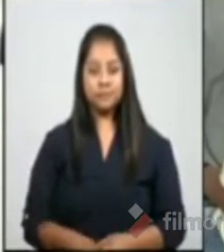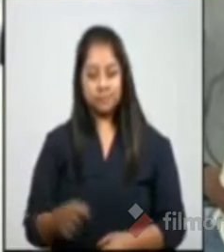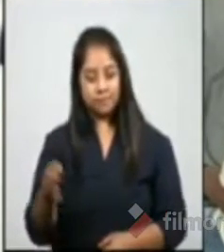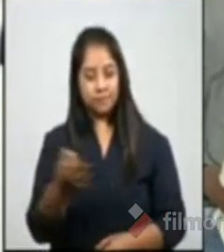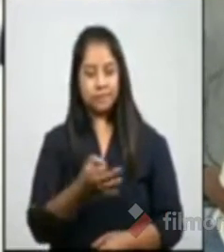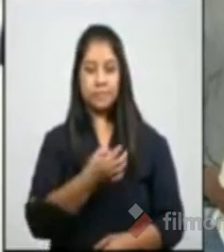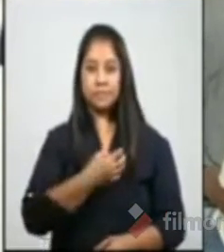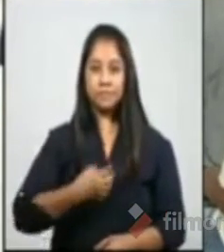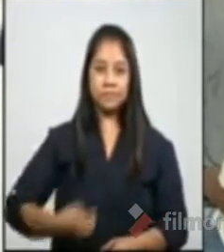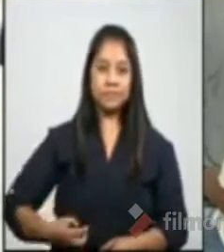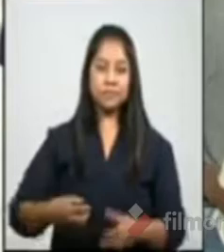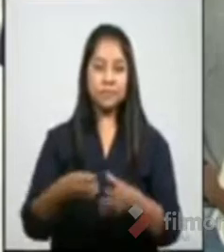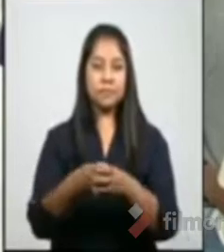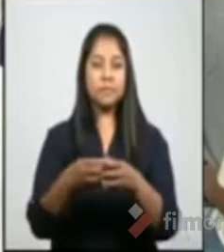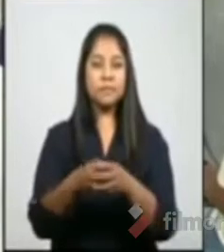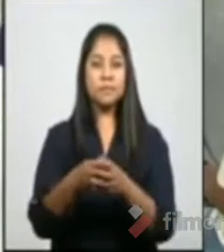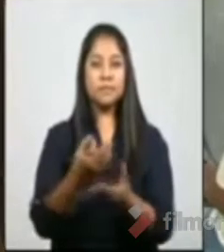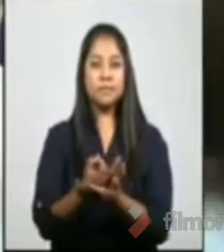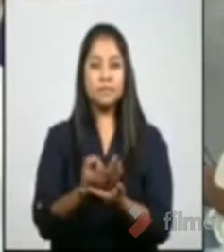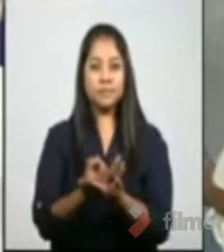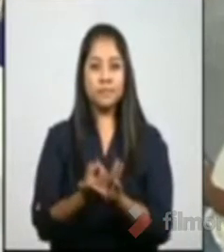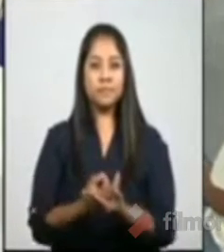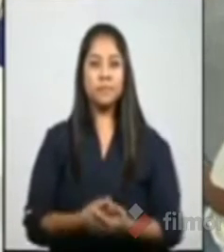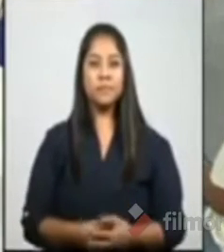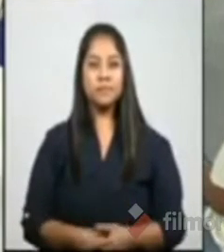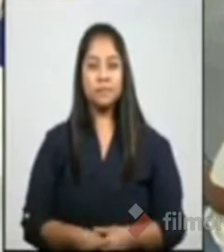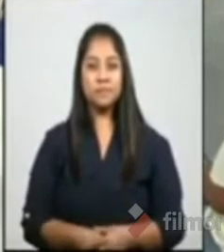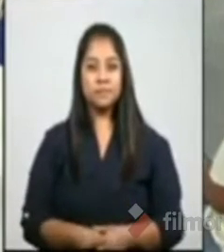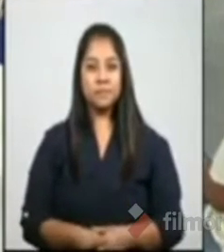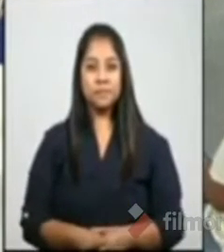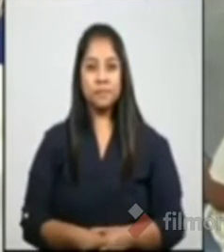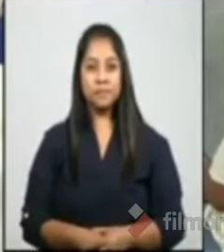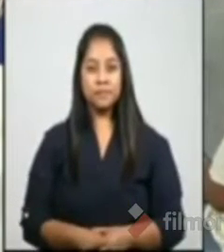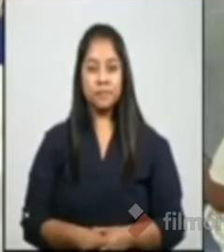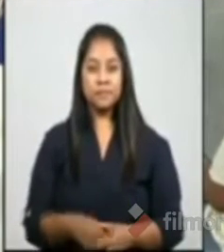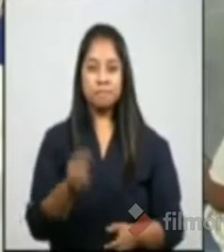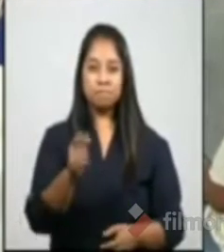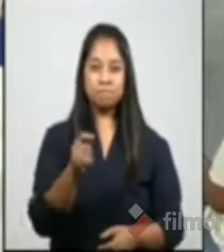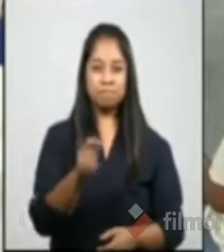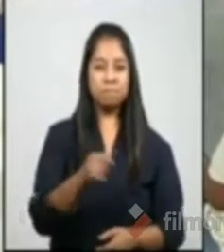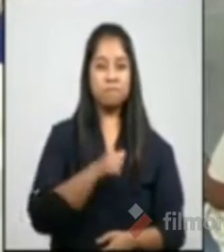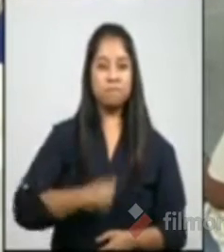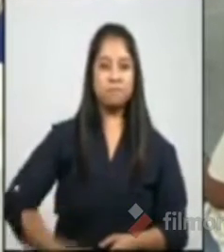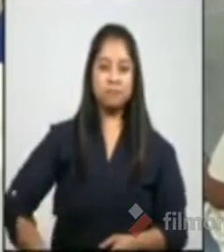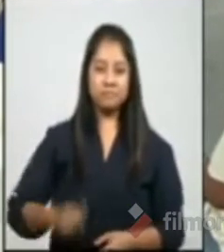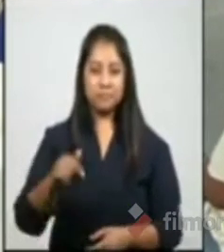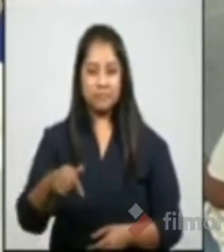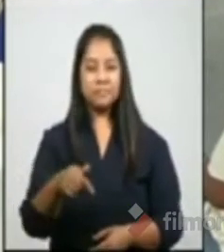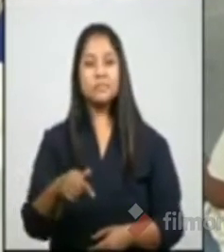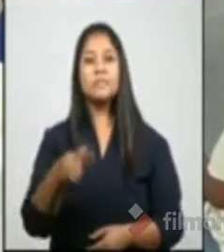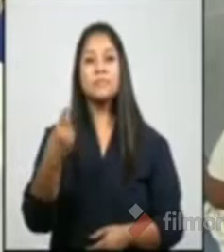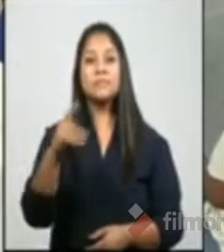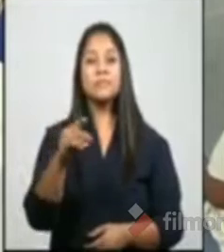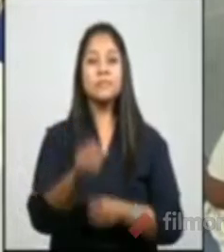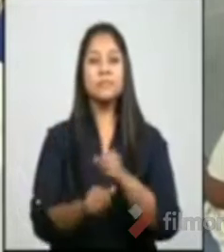excelentísimo presidente de la Comisión de Finanzas, mi amigo alcalde Flores Costacuca,